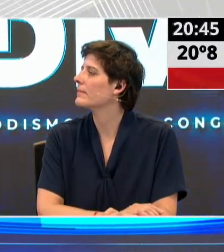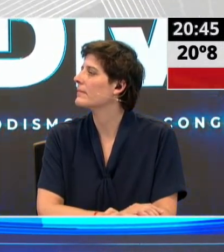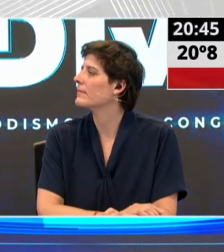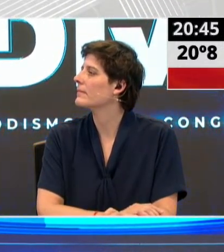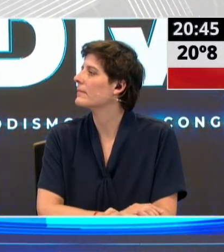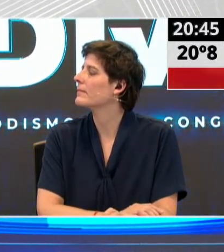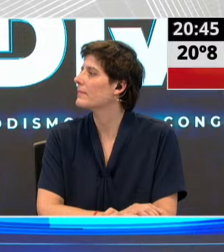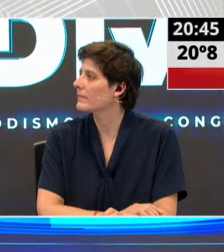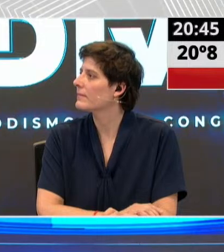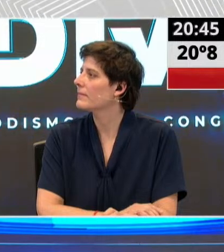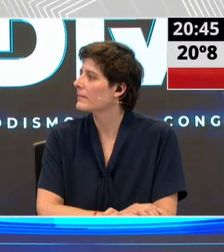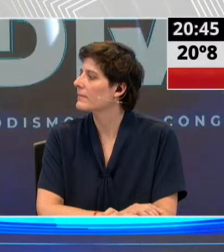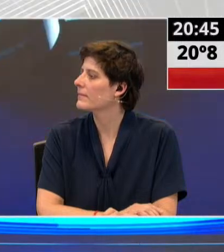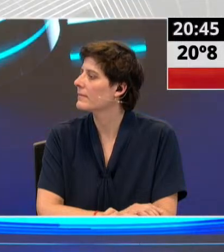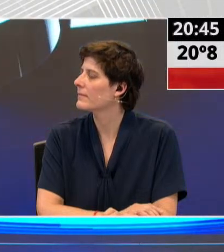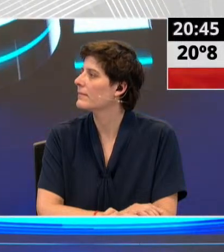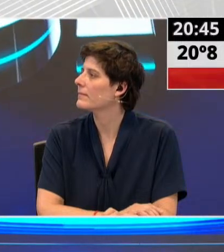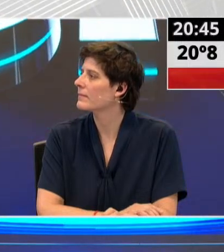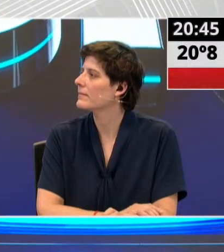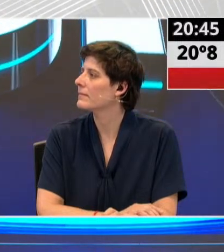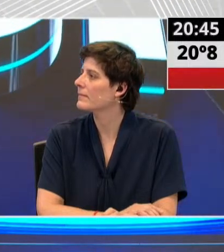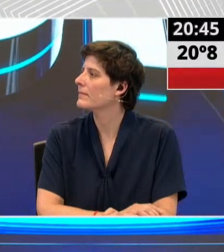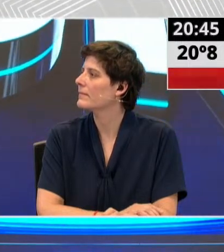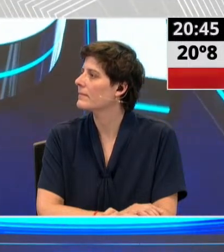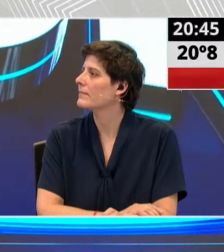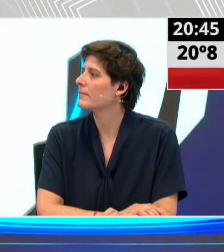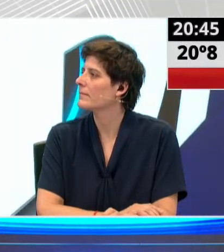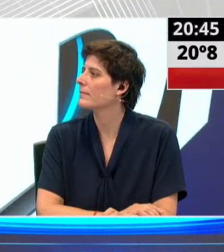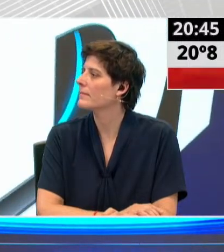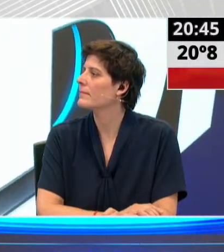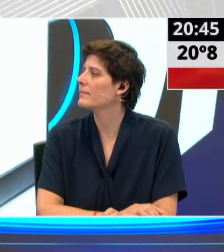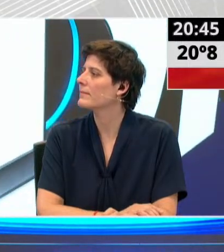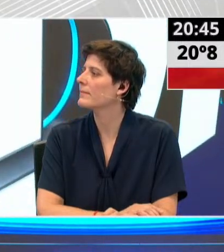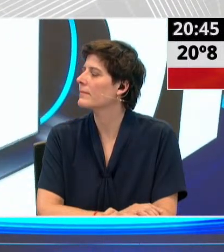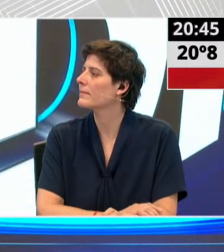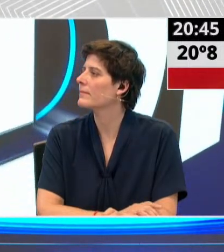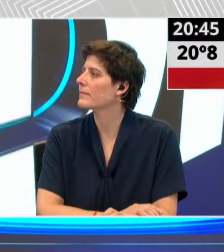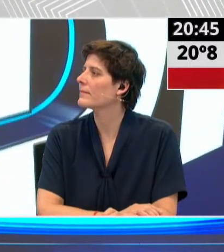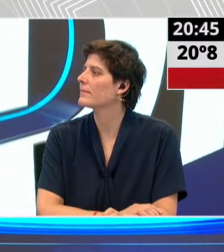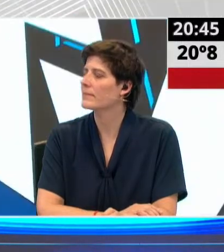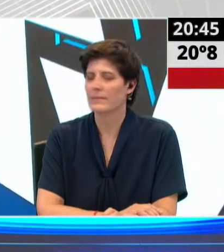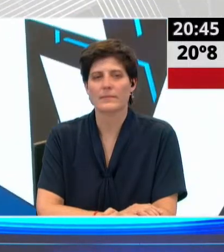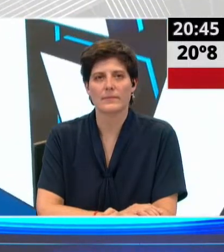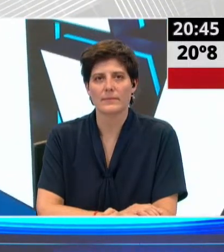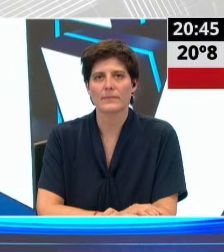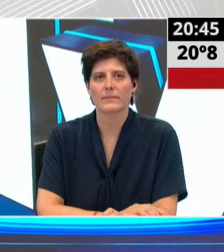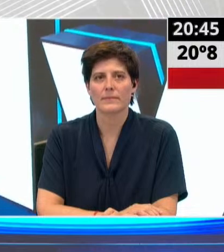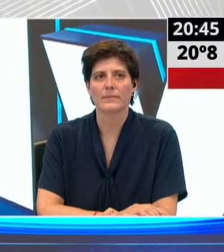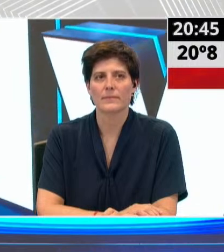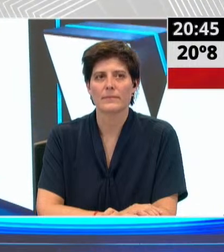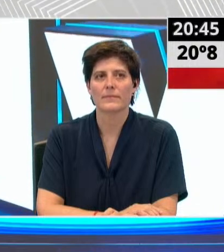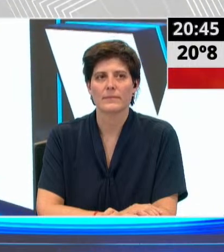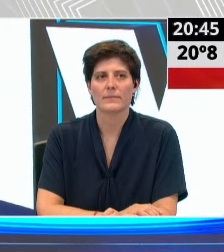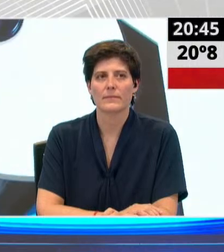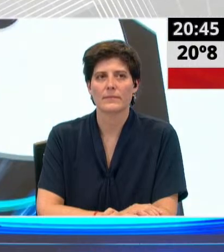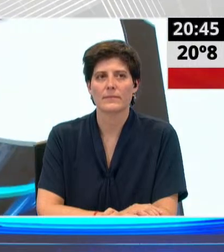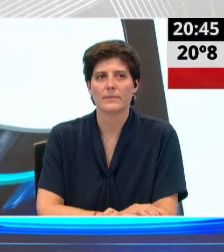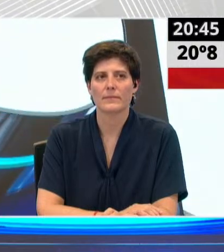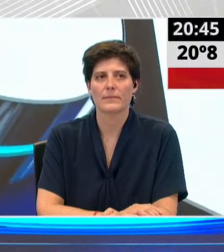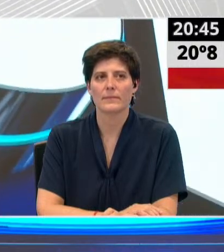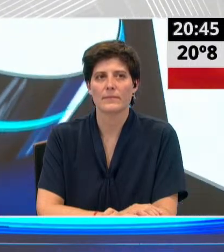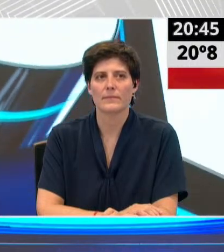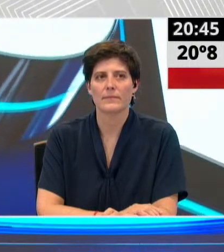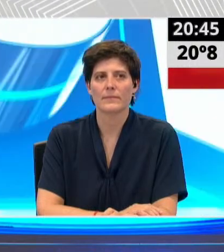liderado por Guillermo Snopek, ex senador nacional, que viene de haber planteado sus discrepancias como numerario del